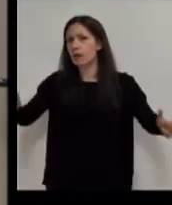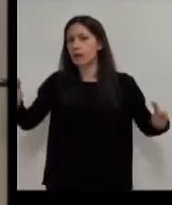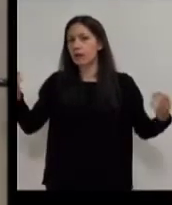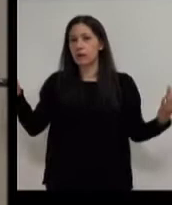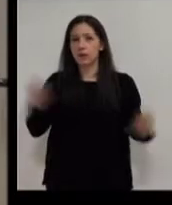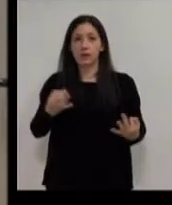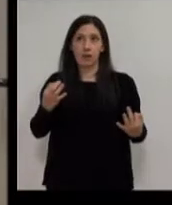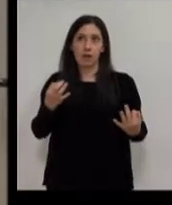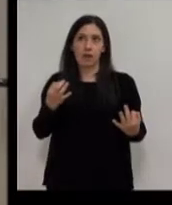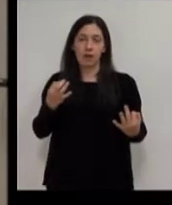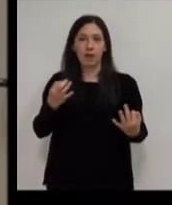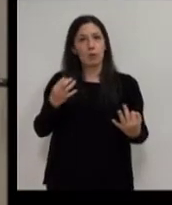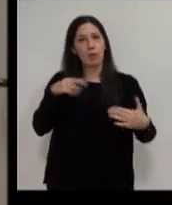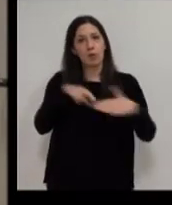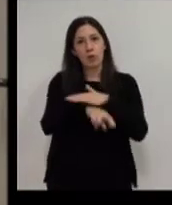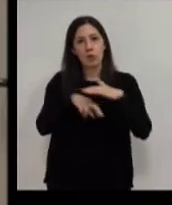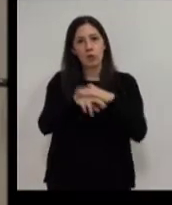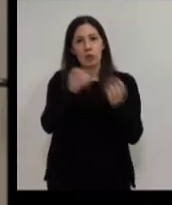utilización